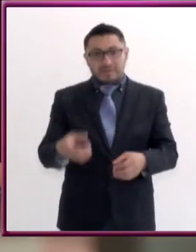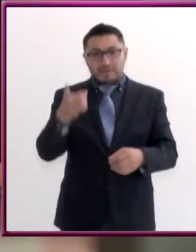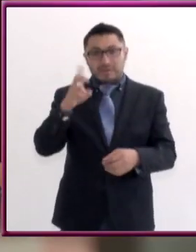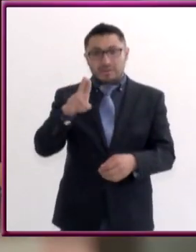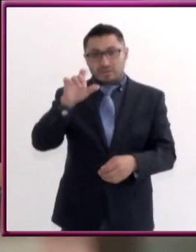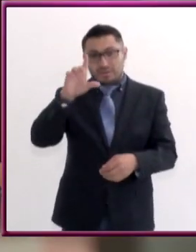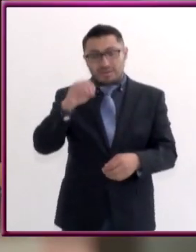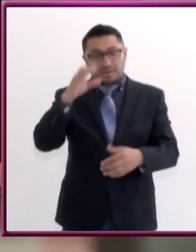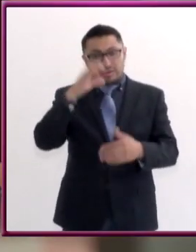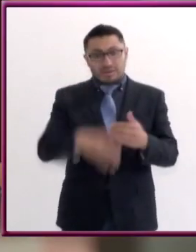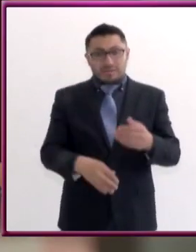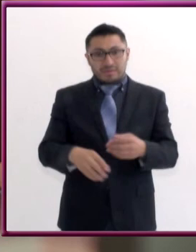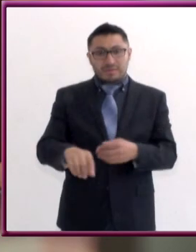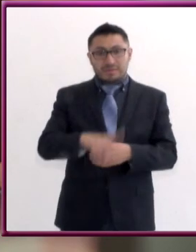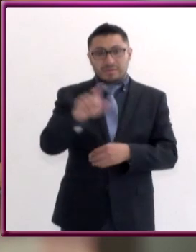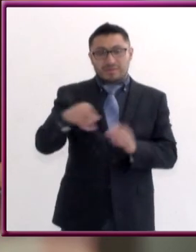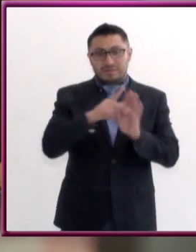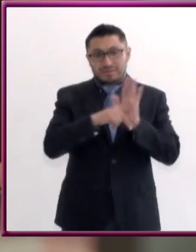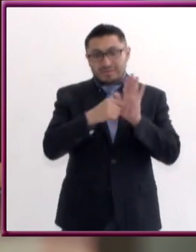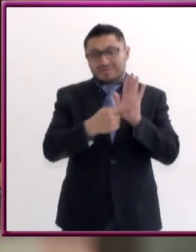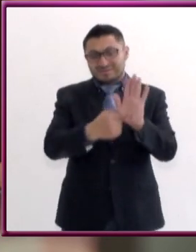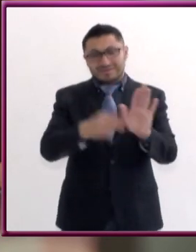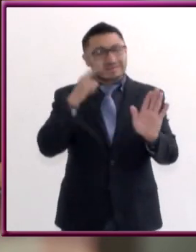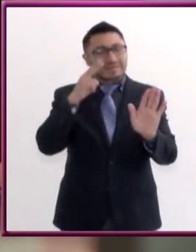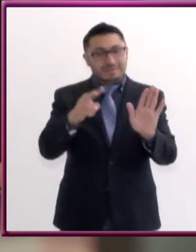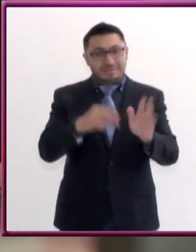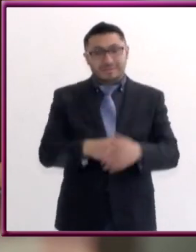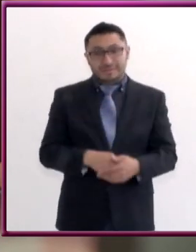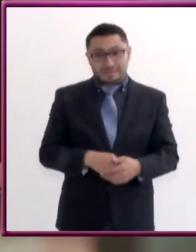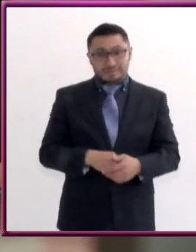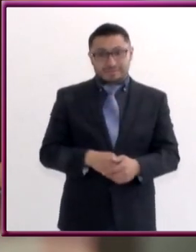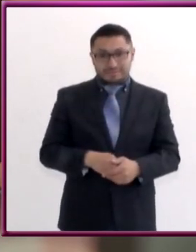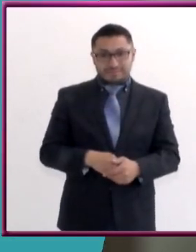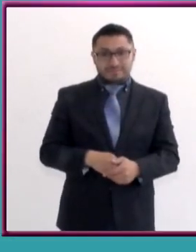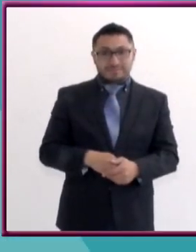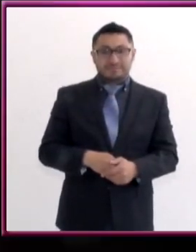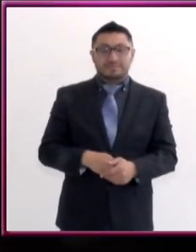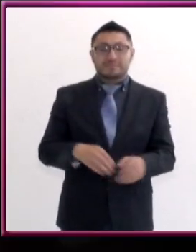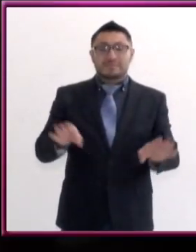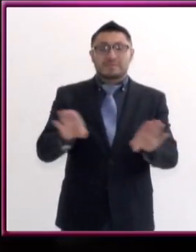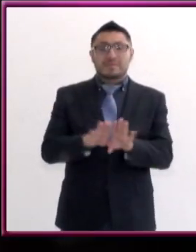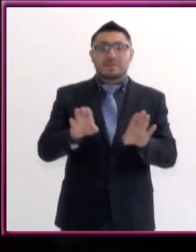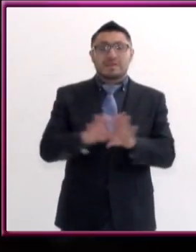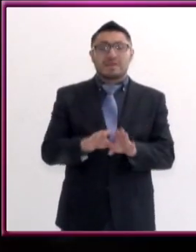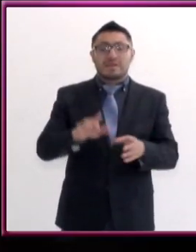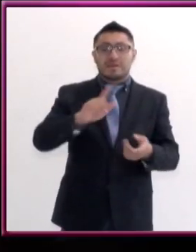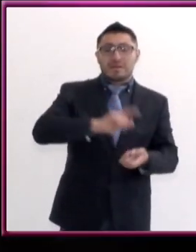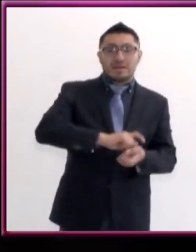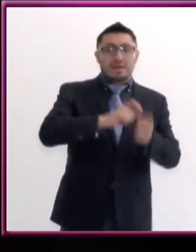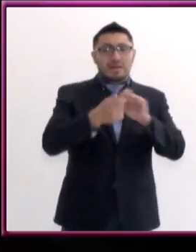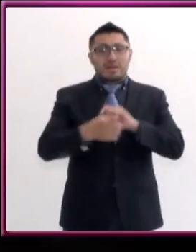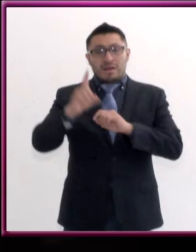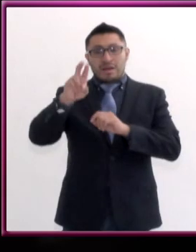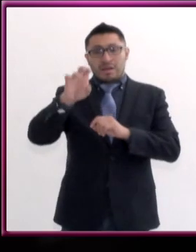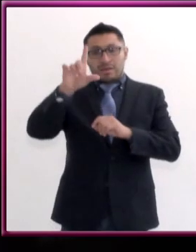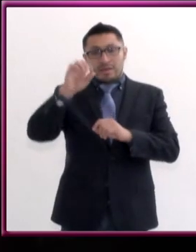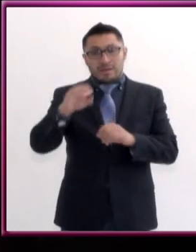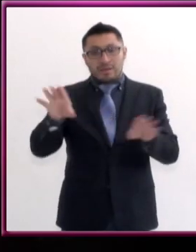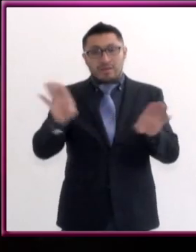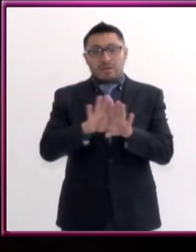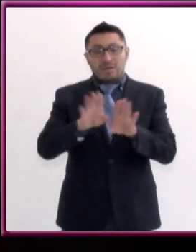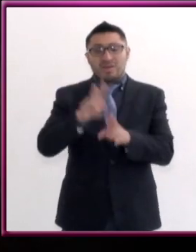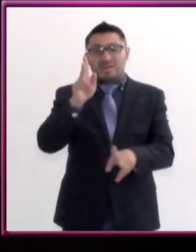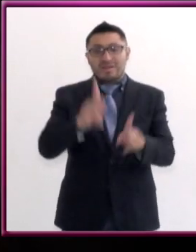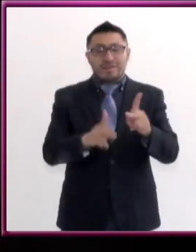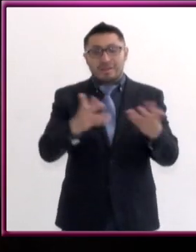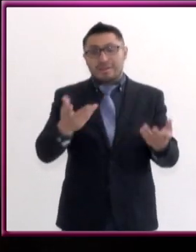duelo terminó? Después de esta mini cápsula lo sabrás. ¿Cómo transitar por un duelo? ¿De qué manera